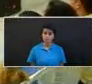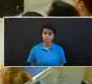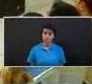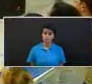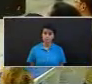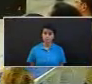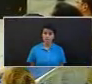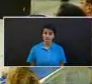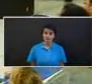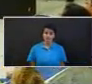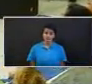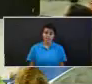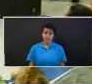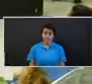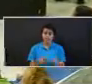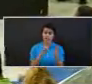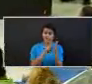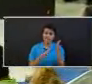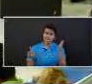el religioso no,